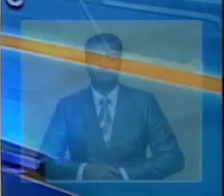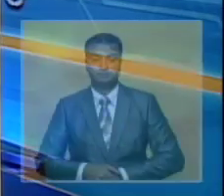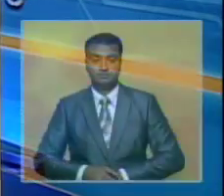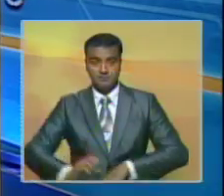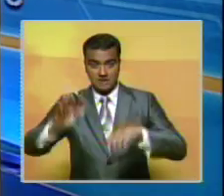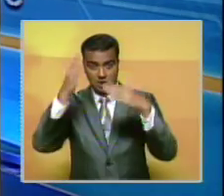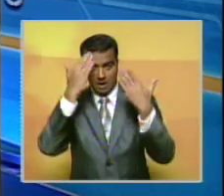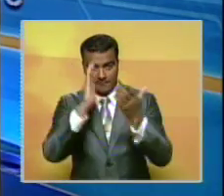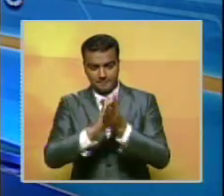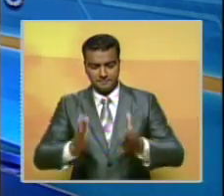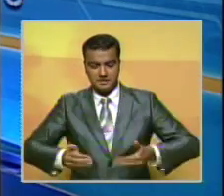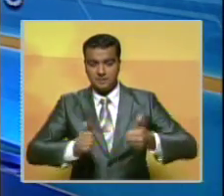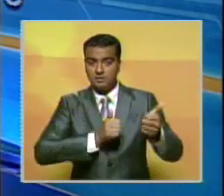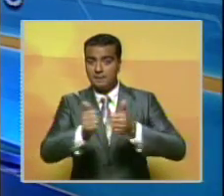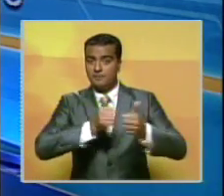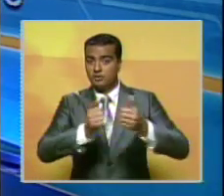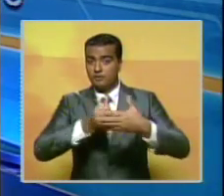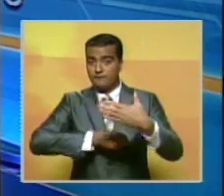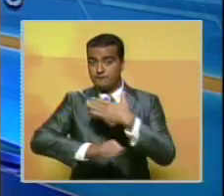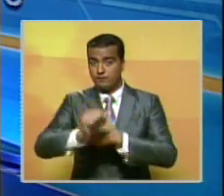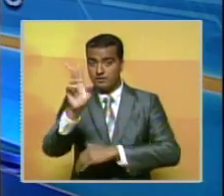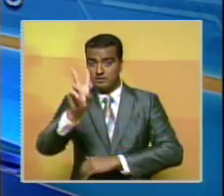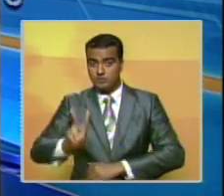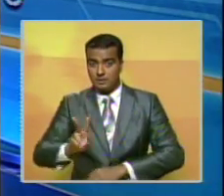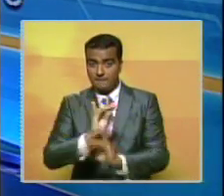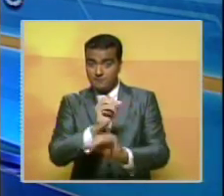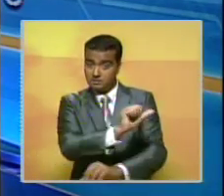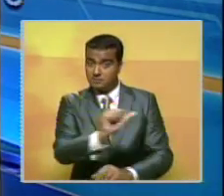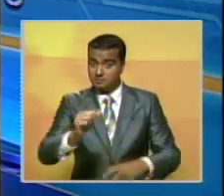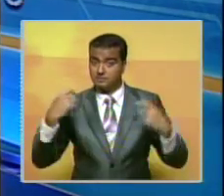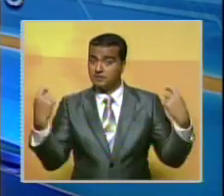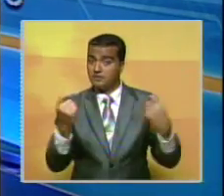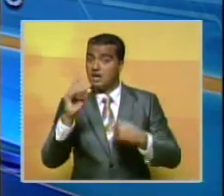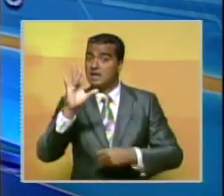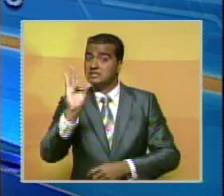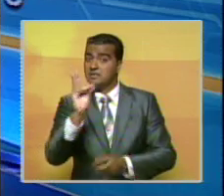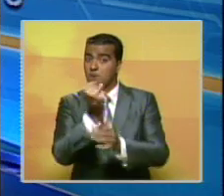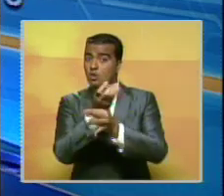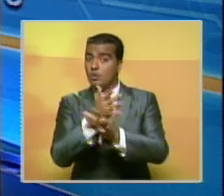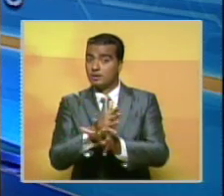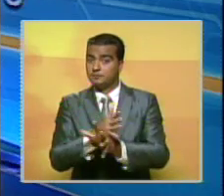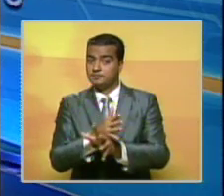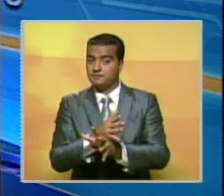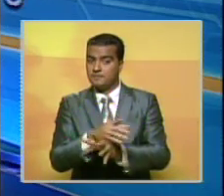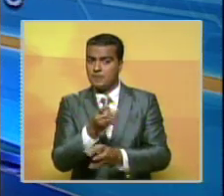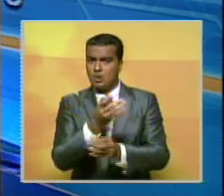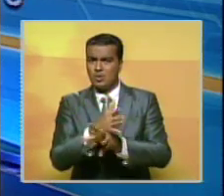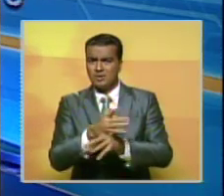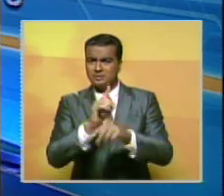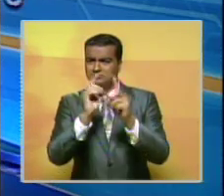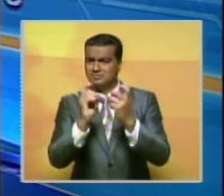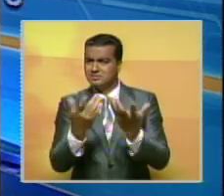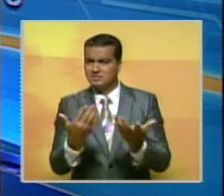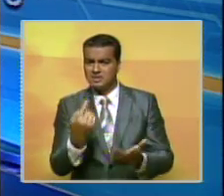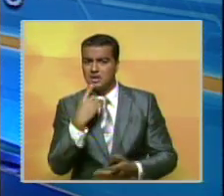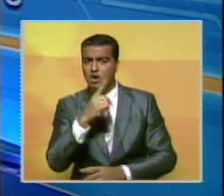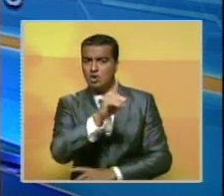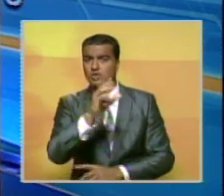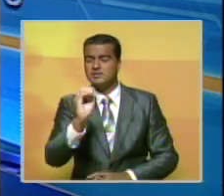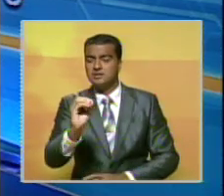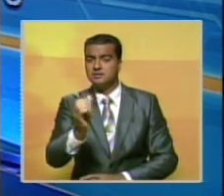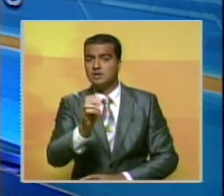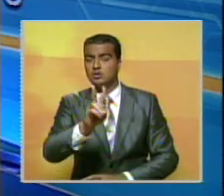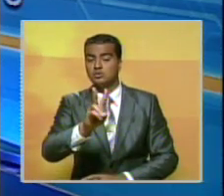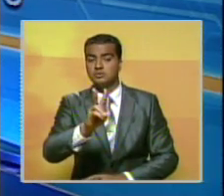Hola amigos, comenzamos los deportes con el fútbol nacional porque este fin de semana se celebró la 7ª jornada del torneo Clausura, una fecha polémica en la que 10 de los